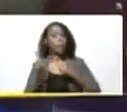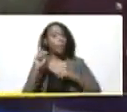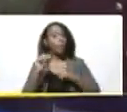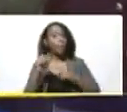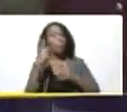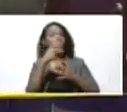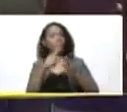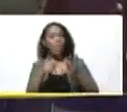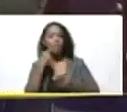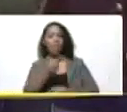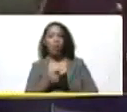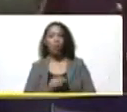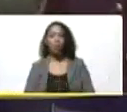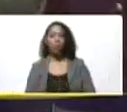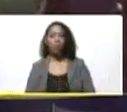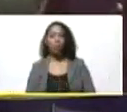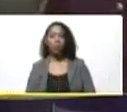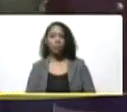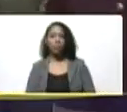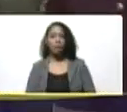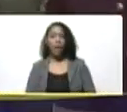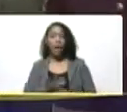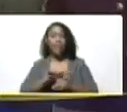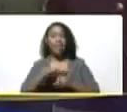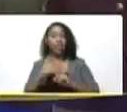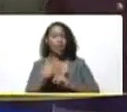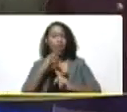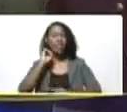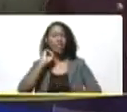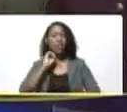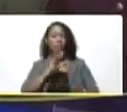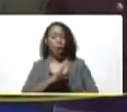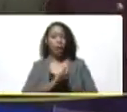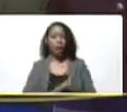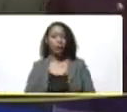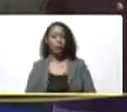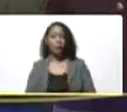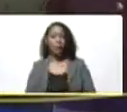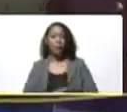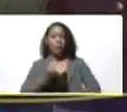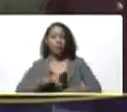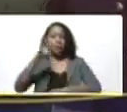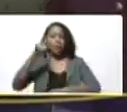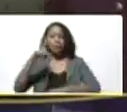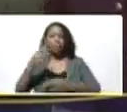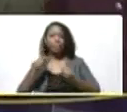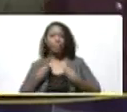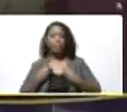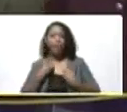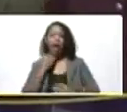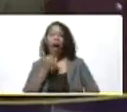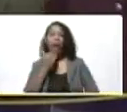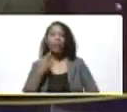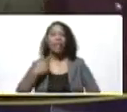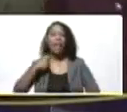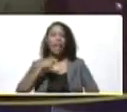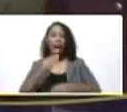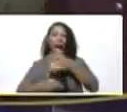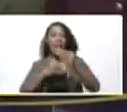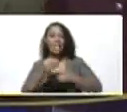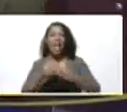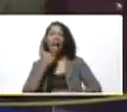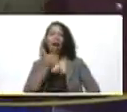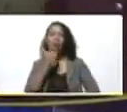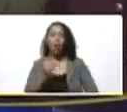varias veces dijo, en las circunstancias históricas que les tocó vivir, alguien tenía que hacer